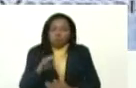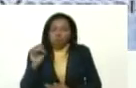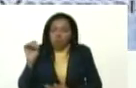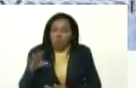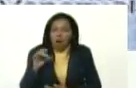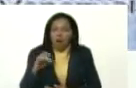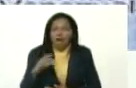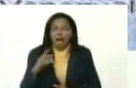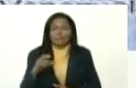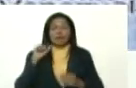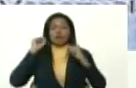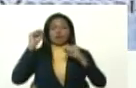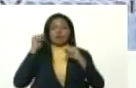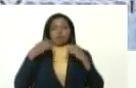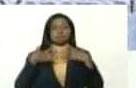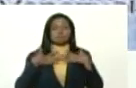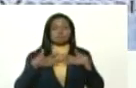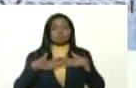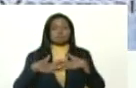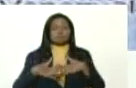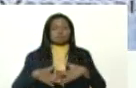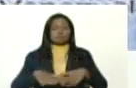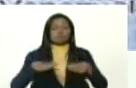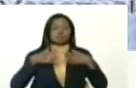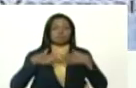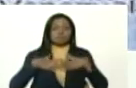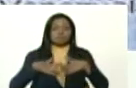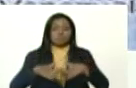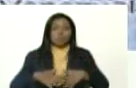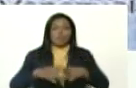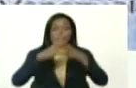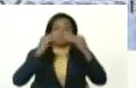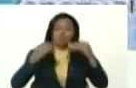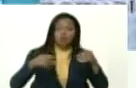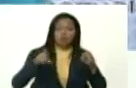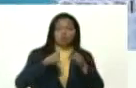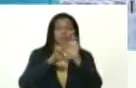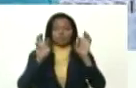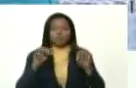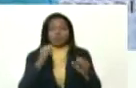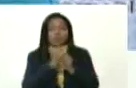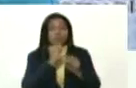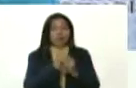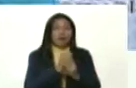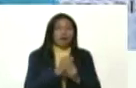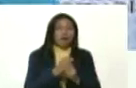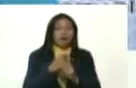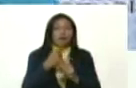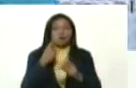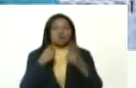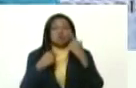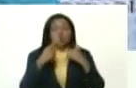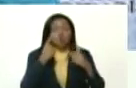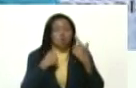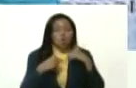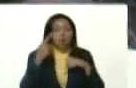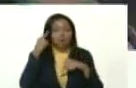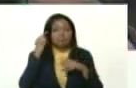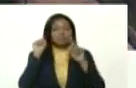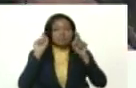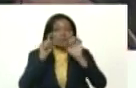la relajación, para todo. Uno trabaja con colores en la mente. ¿Ya te enseñaron lo de los